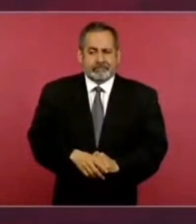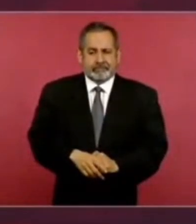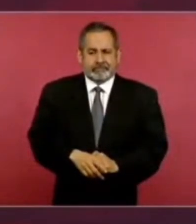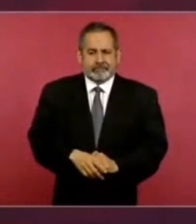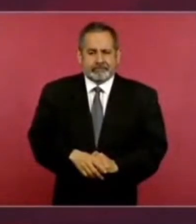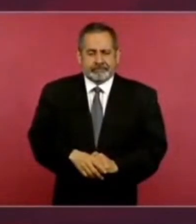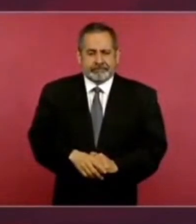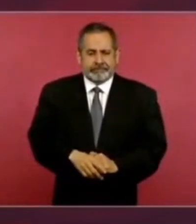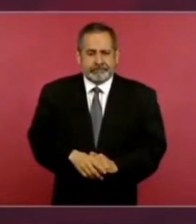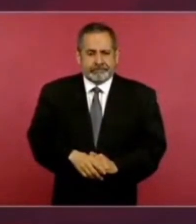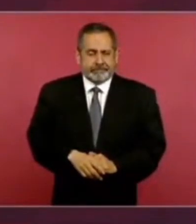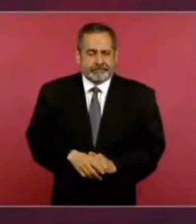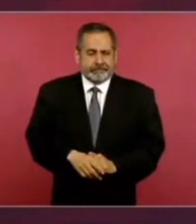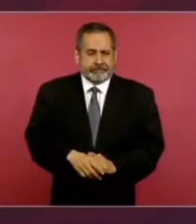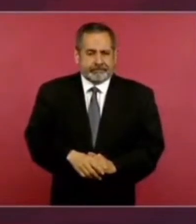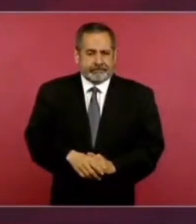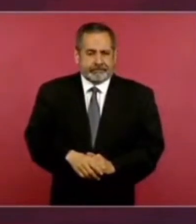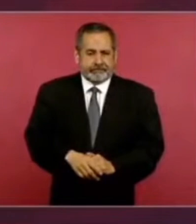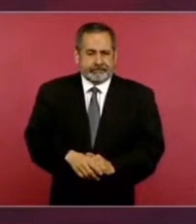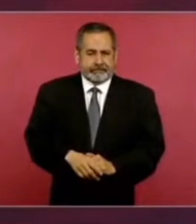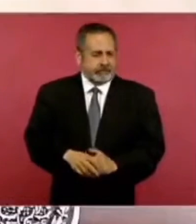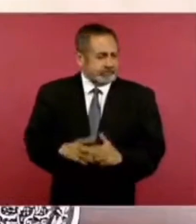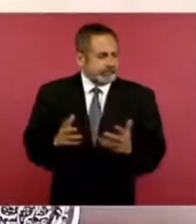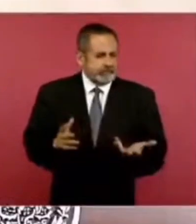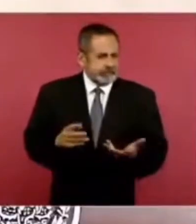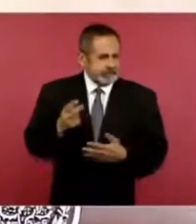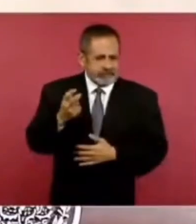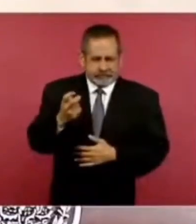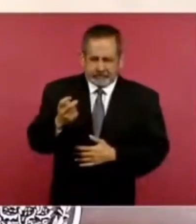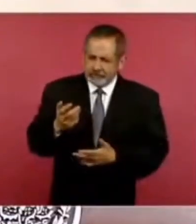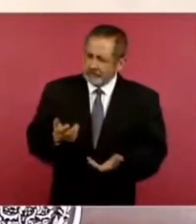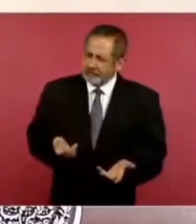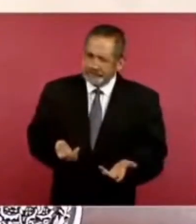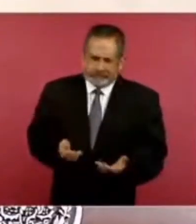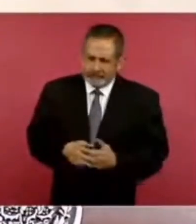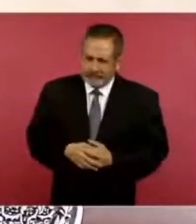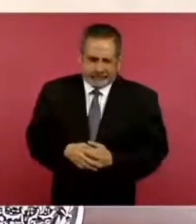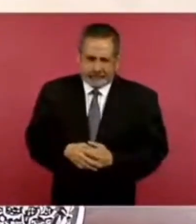Resulta que la carretera estaba evaluada.